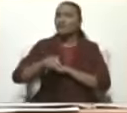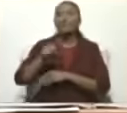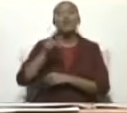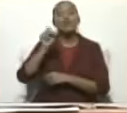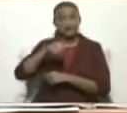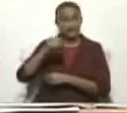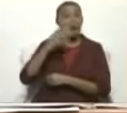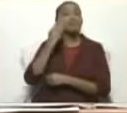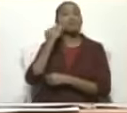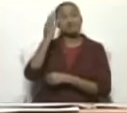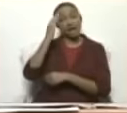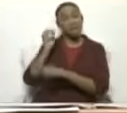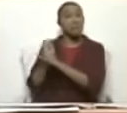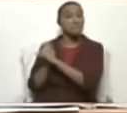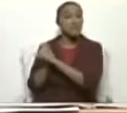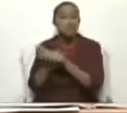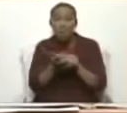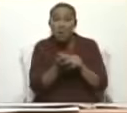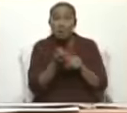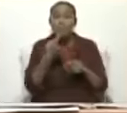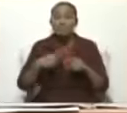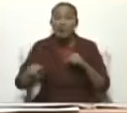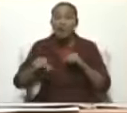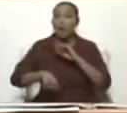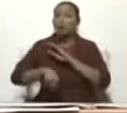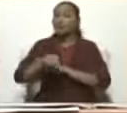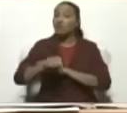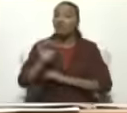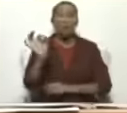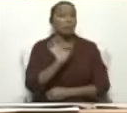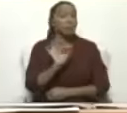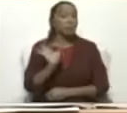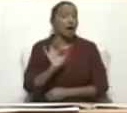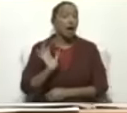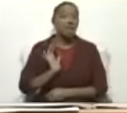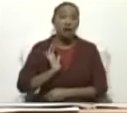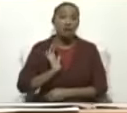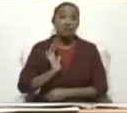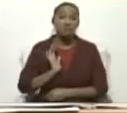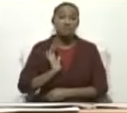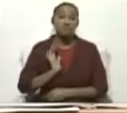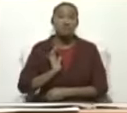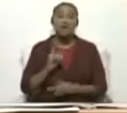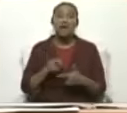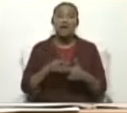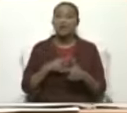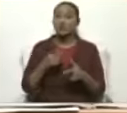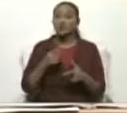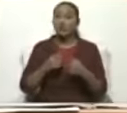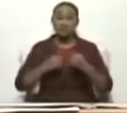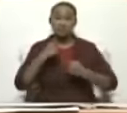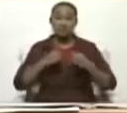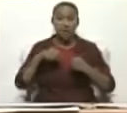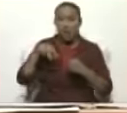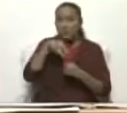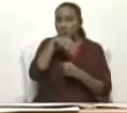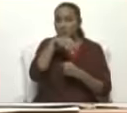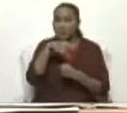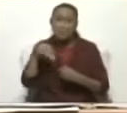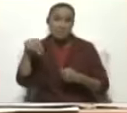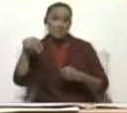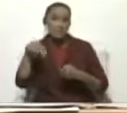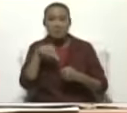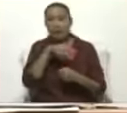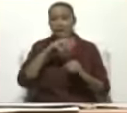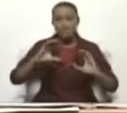pues. Jugaba béisbol. Y fútbol, bueno, no se enreda con los pies de uno, no se enreda con una pelota.